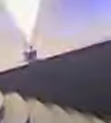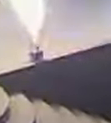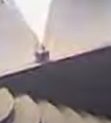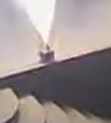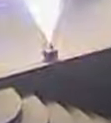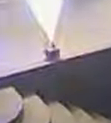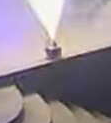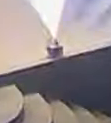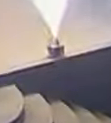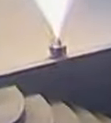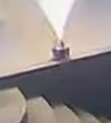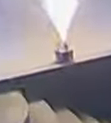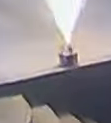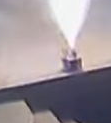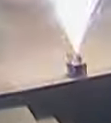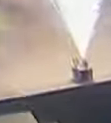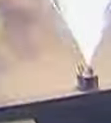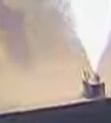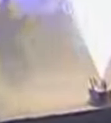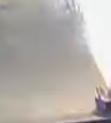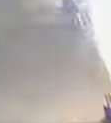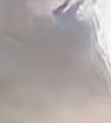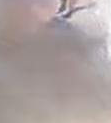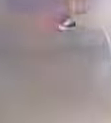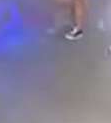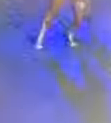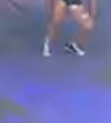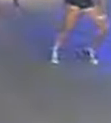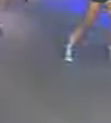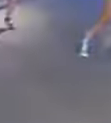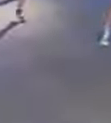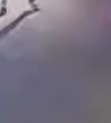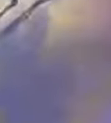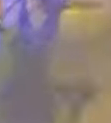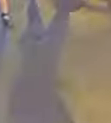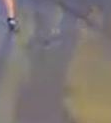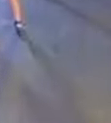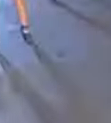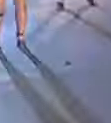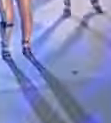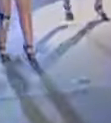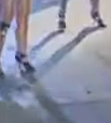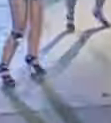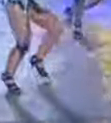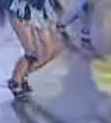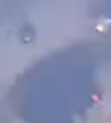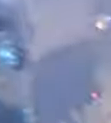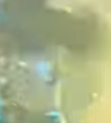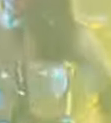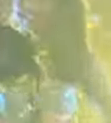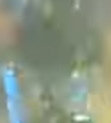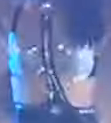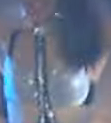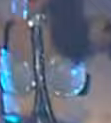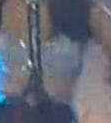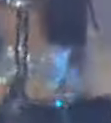nuestro compañero Kiko Barroso de Canarias Radio La Autonómica. Esta noche, 8 participantes llegan cargados de ilusión y de intención a